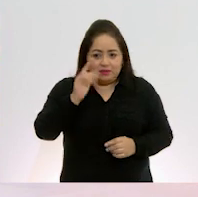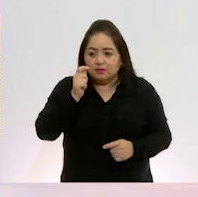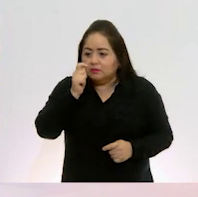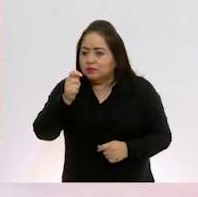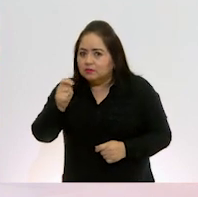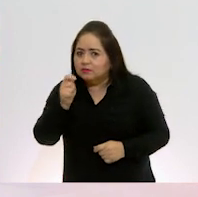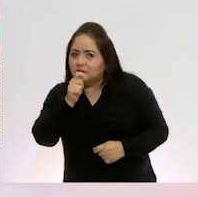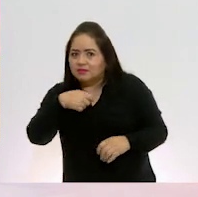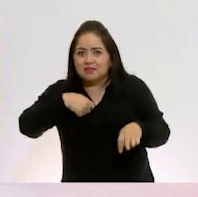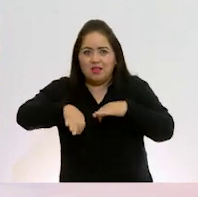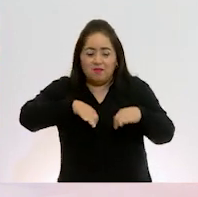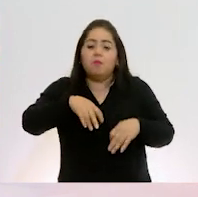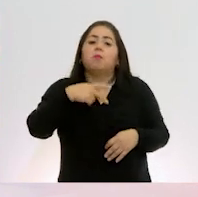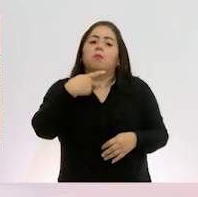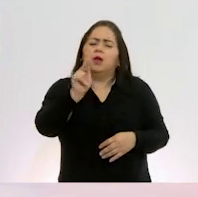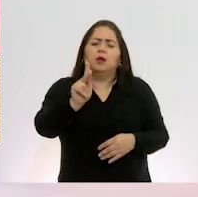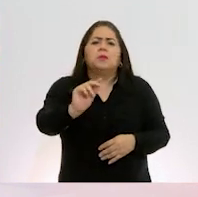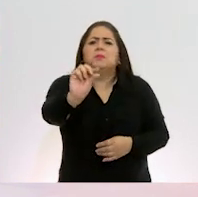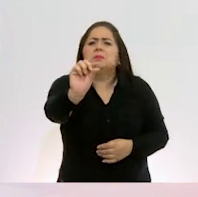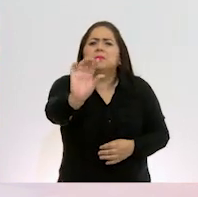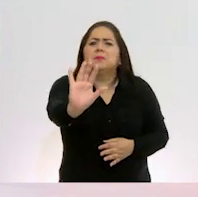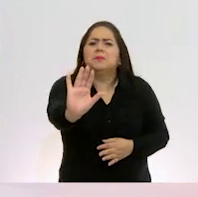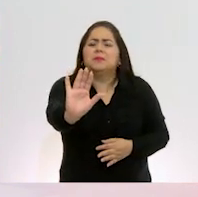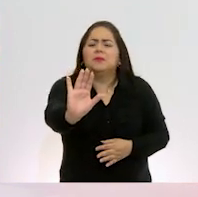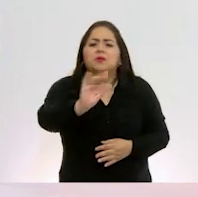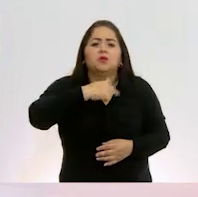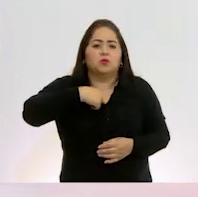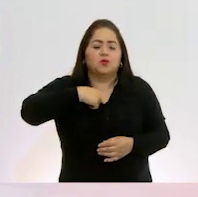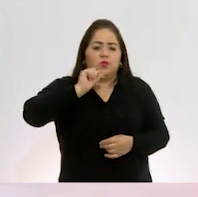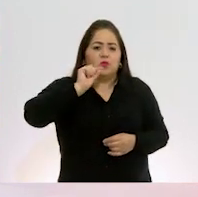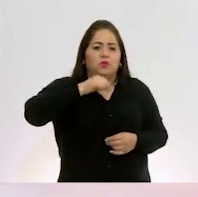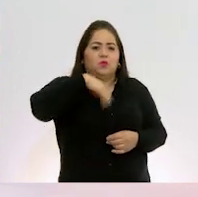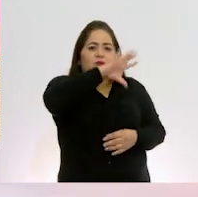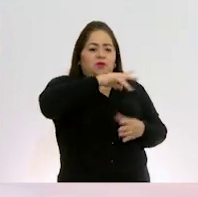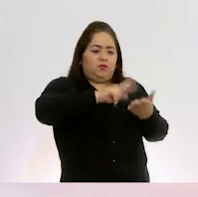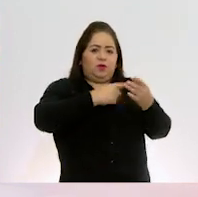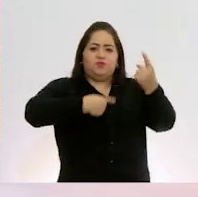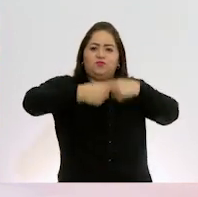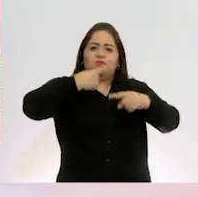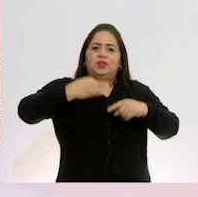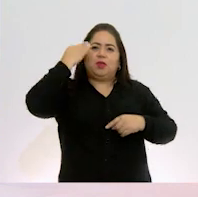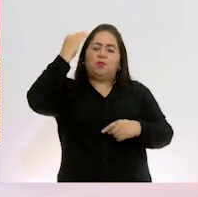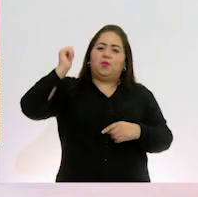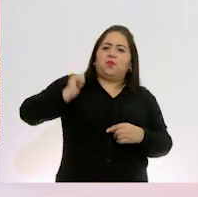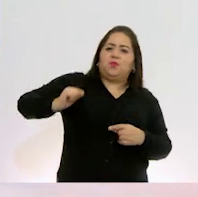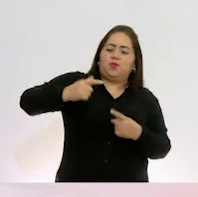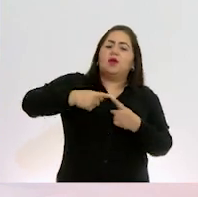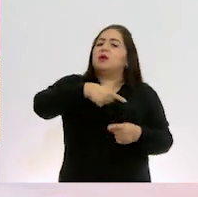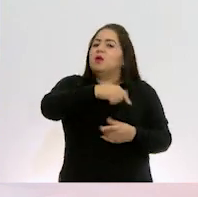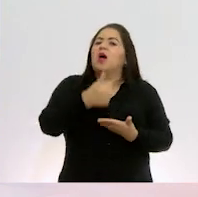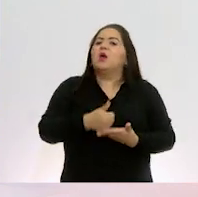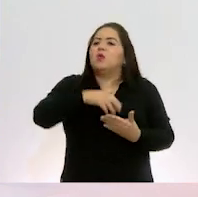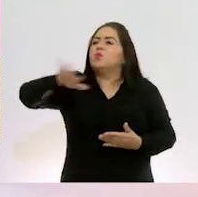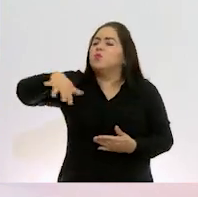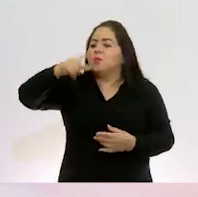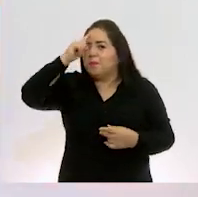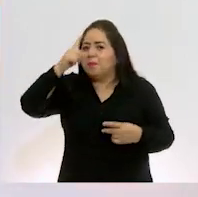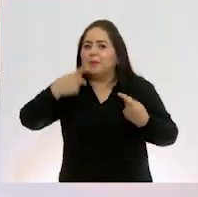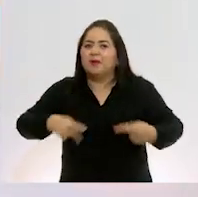¿verdad? Pero espérenme tantito. Voy por mi máquina del tiempo, porque ella nos va a ayudar a buscar a una